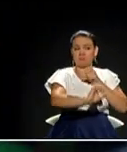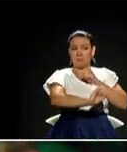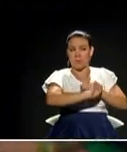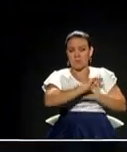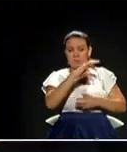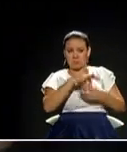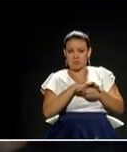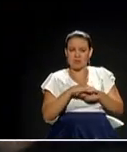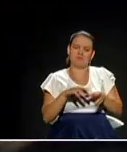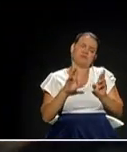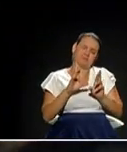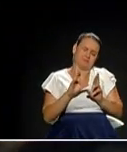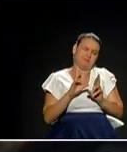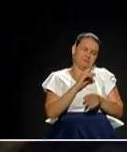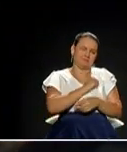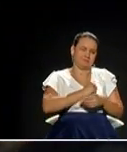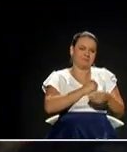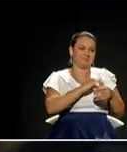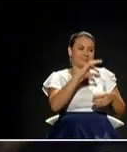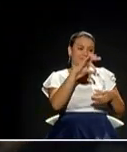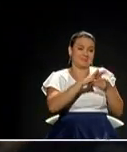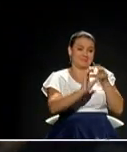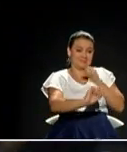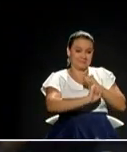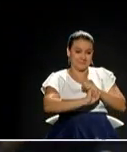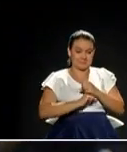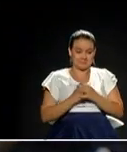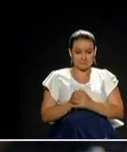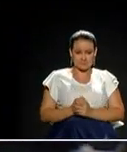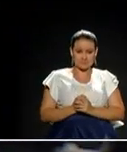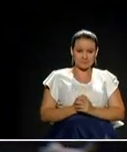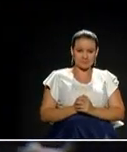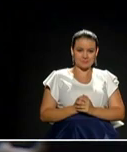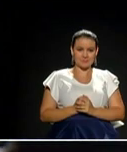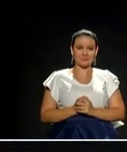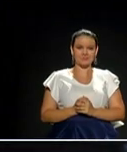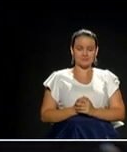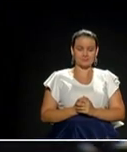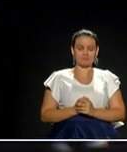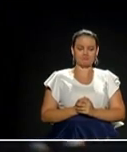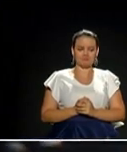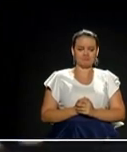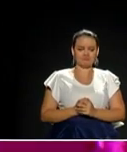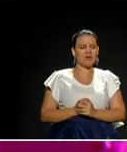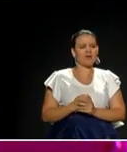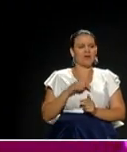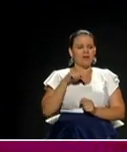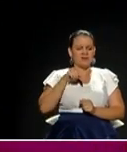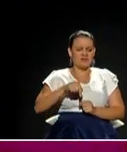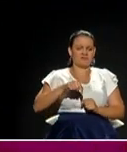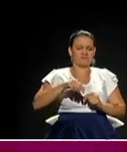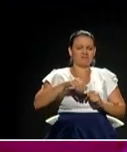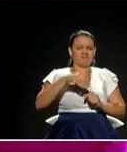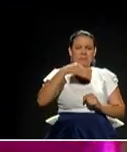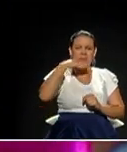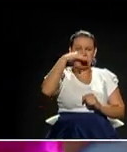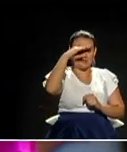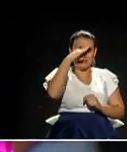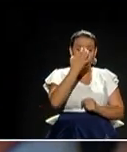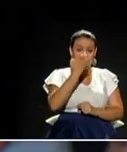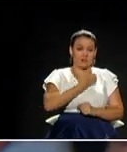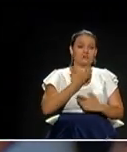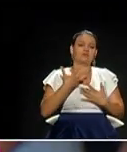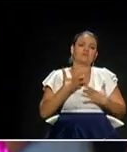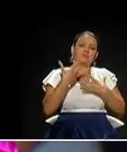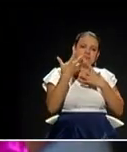ocasión lo vuelvan a hacer soy la persona que aspira a esta alcaldía que fue concejal de medellín que